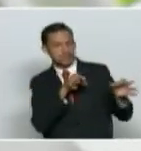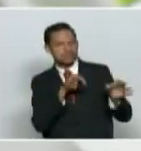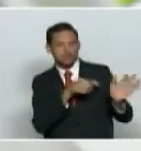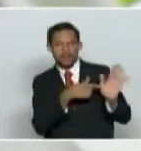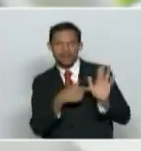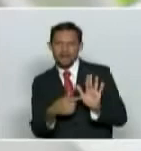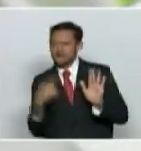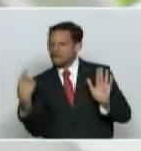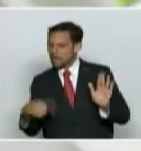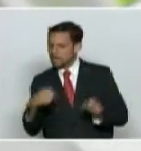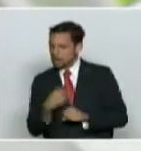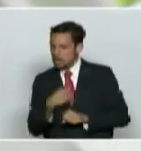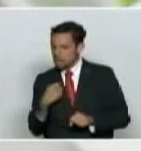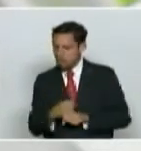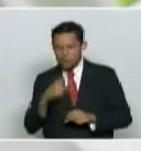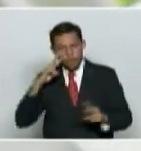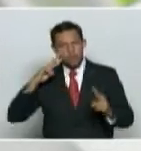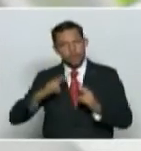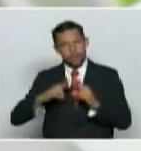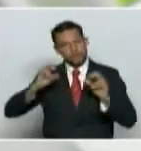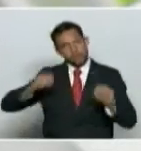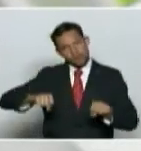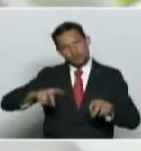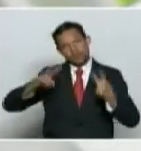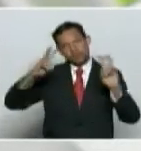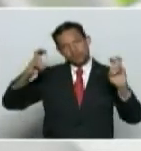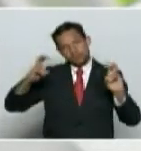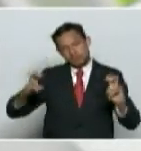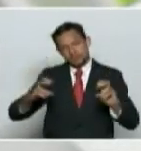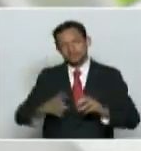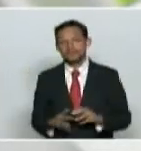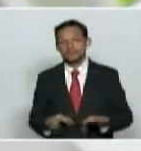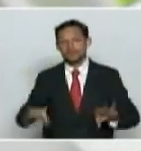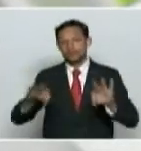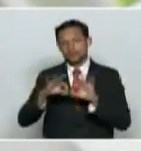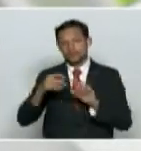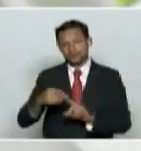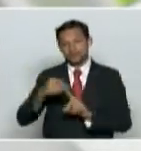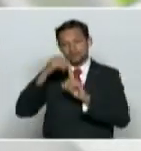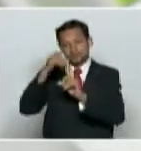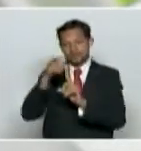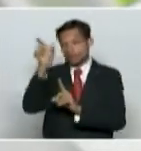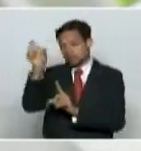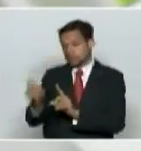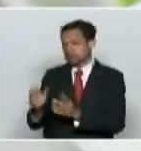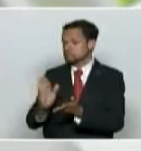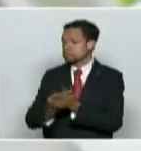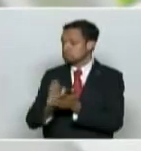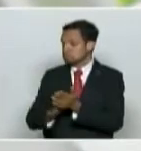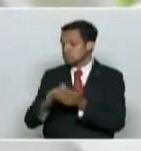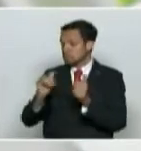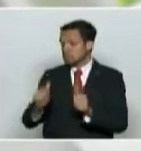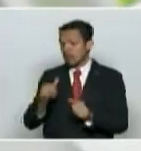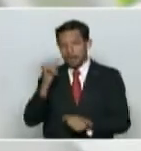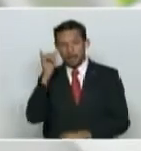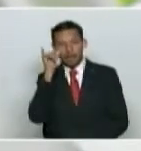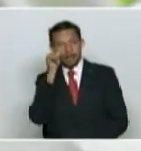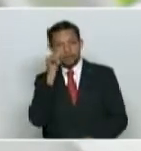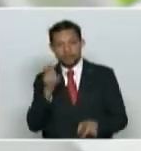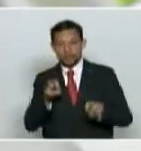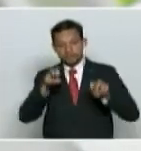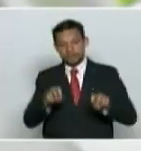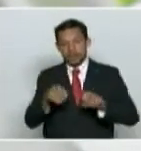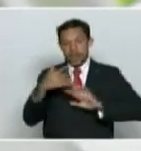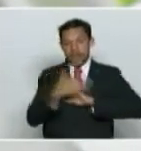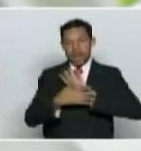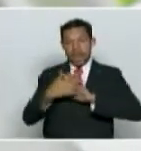detrás. Para que conozcan todo lo que... Y es muy importante destacar ese trabajo, Andrea, porque las cámaras no son fáciles. Sentarse aquí